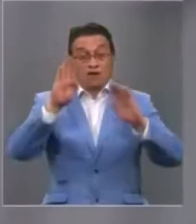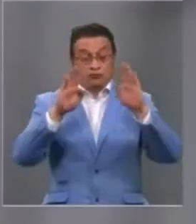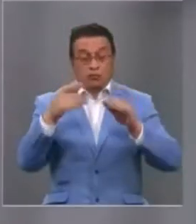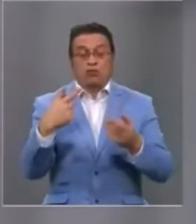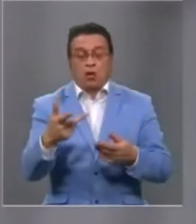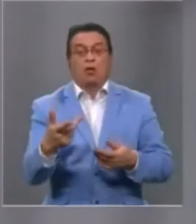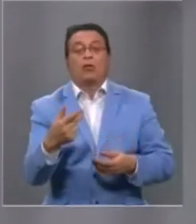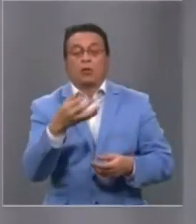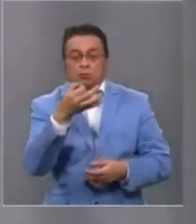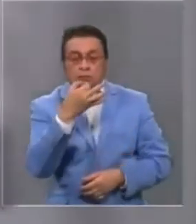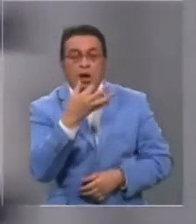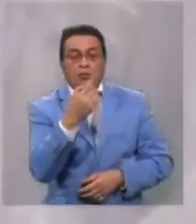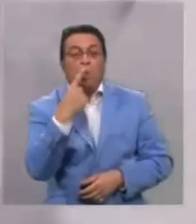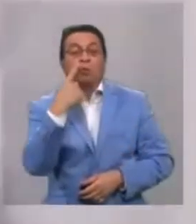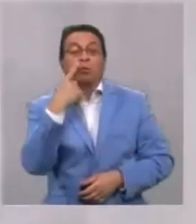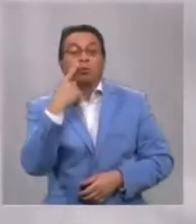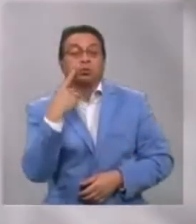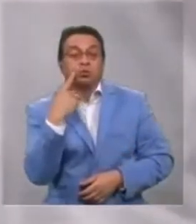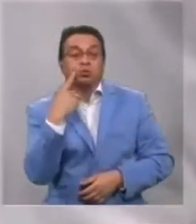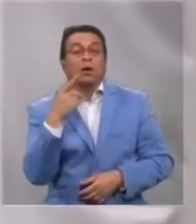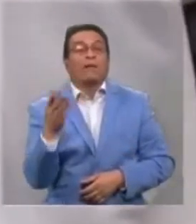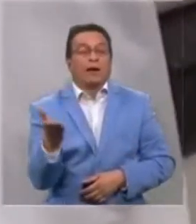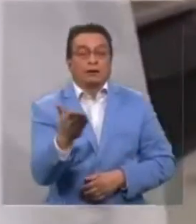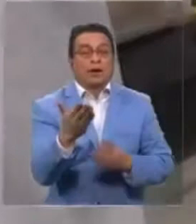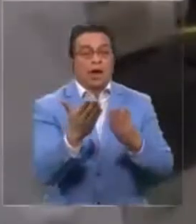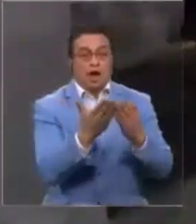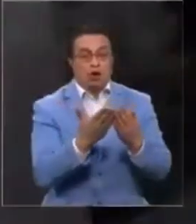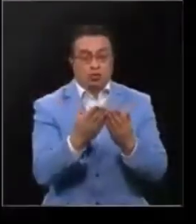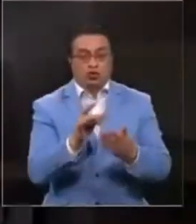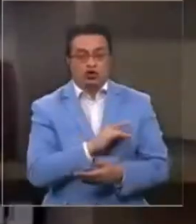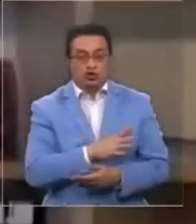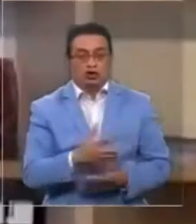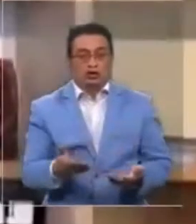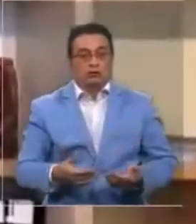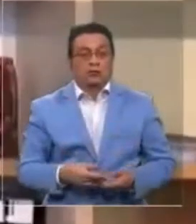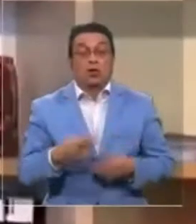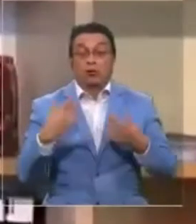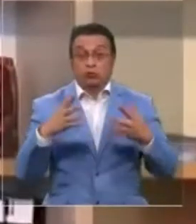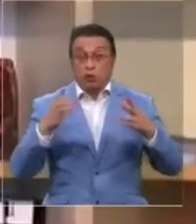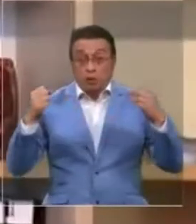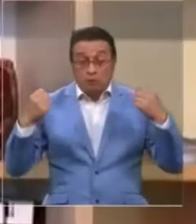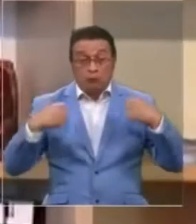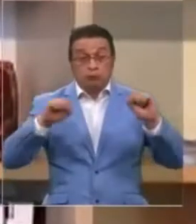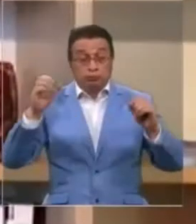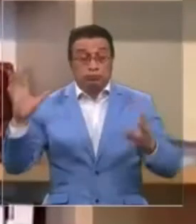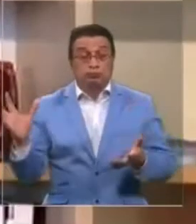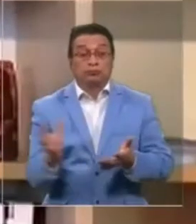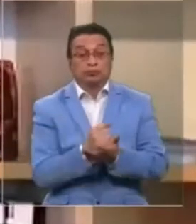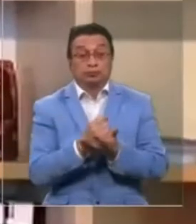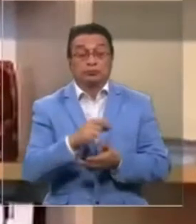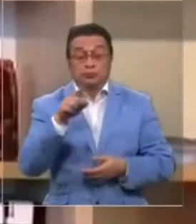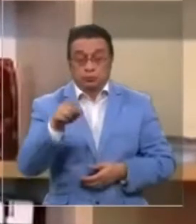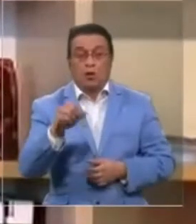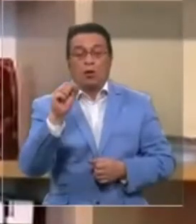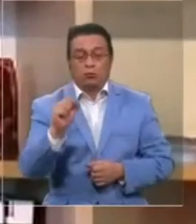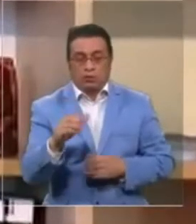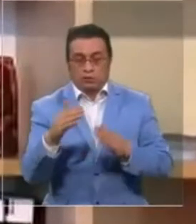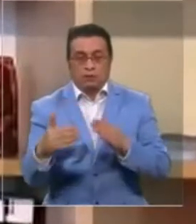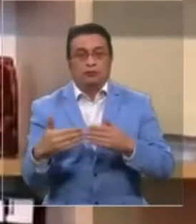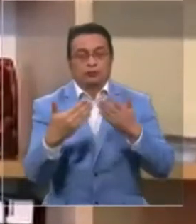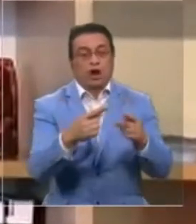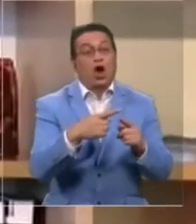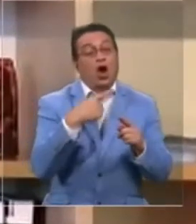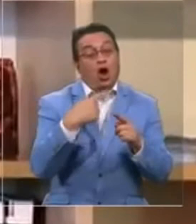con el prometedor fármaco basado en los estudios chilenos. De ser exitoso, esta droga podría ser además aplicada a